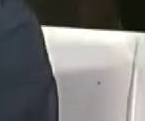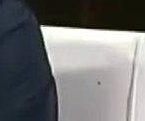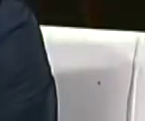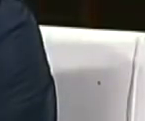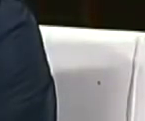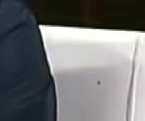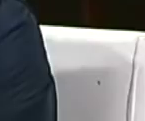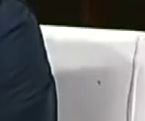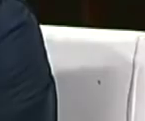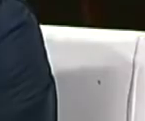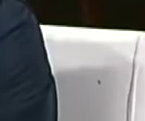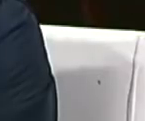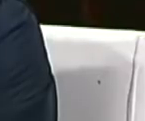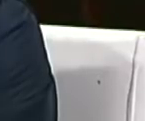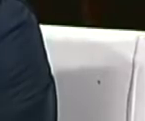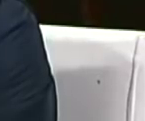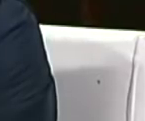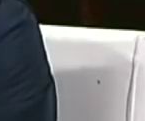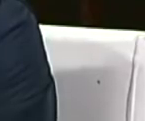Venezuela otra vez.